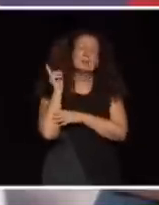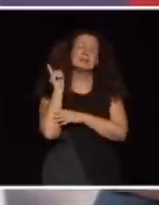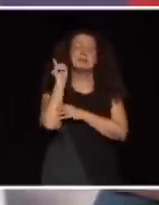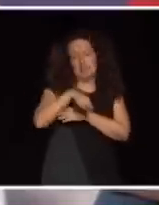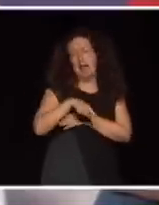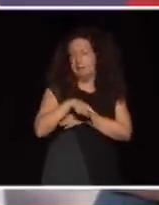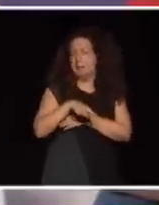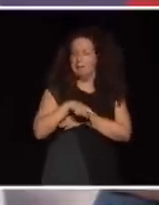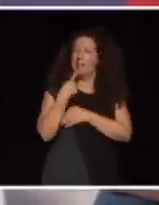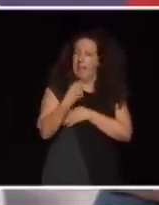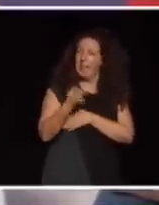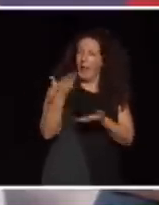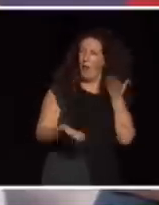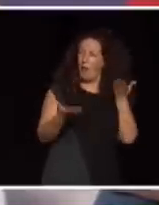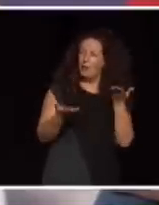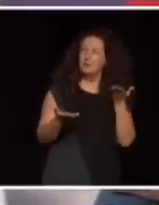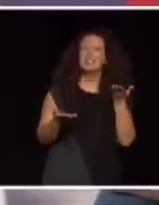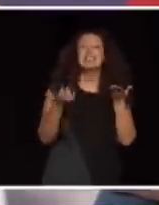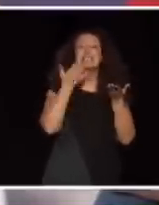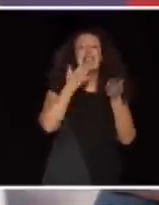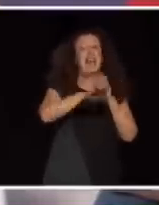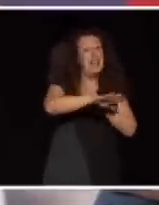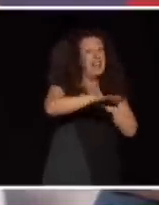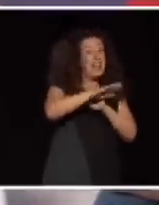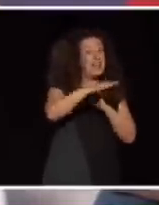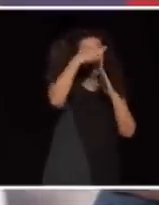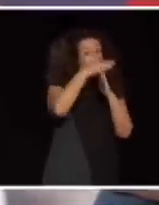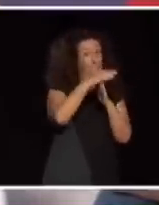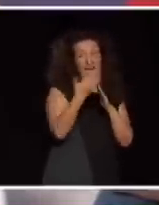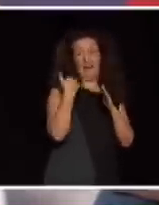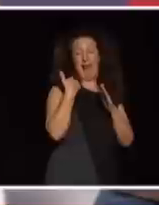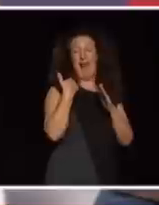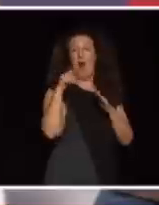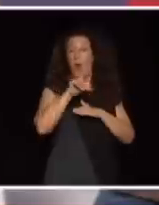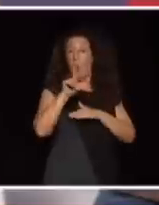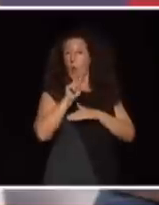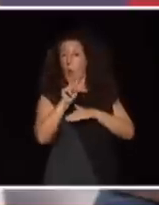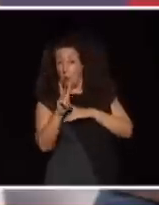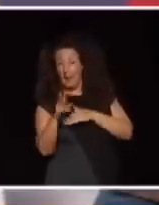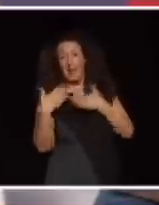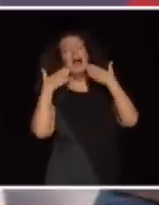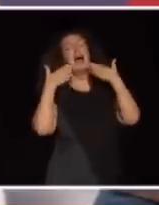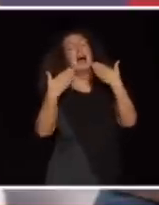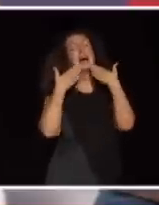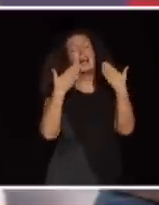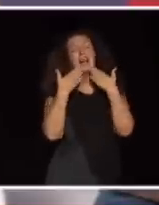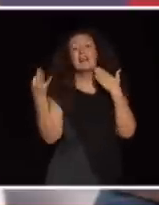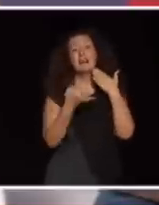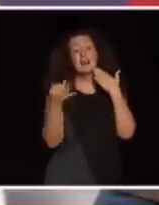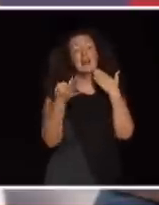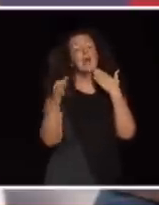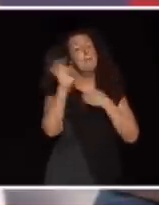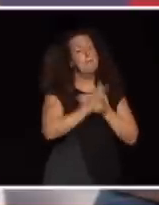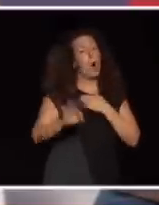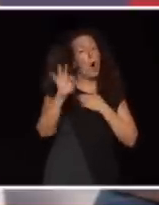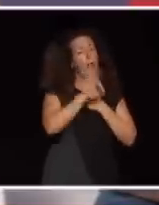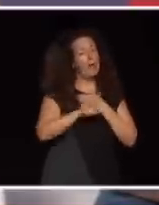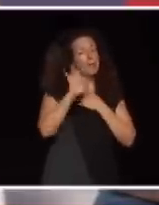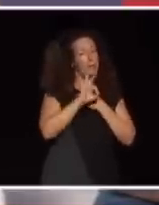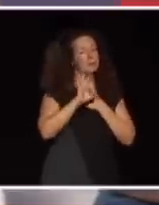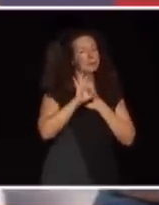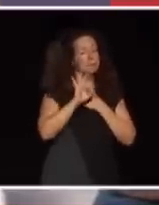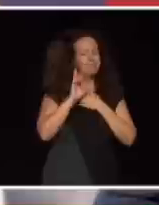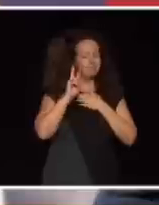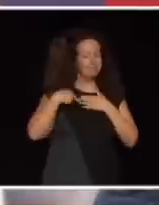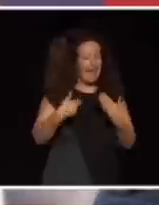justo decir que si se ha frenado a las derechas el 23 de julio, ha sido gracias a la responsabilidad de Podemos, gracias